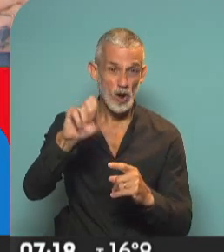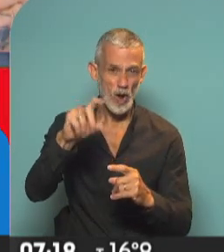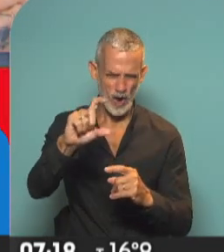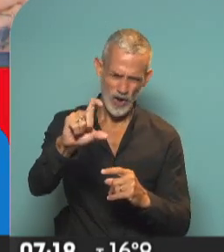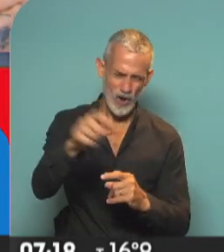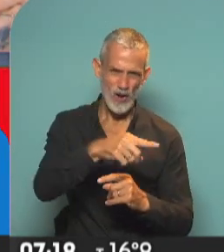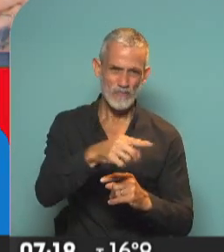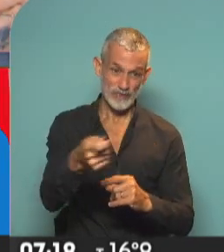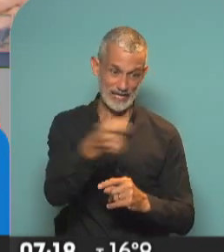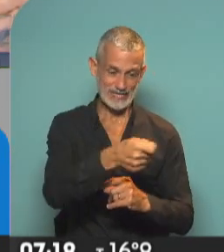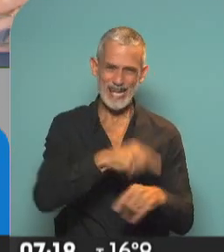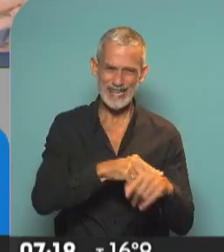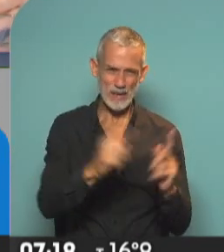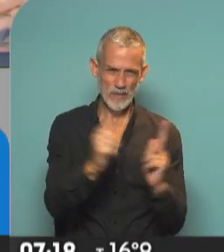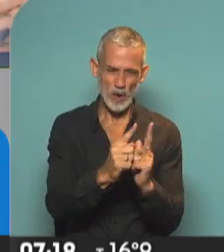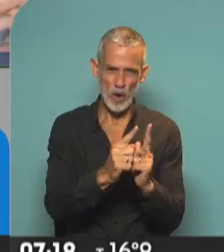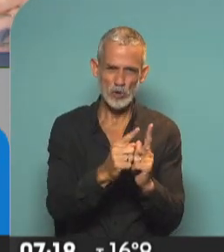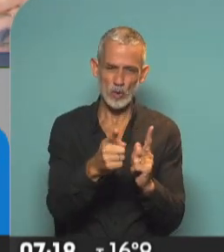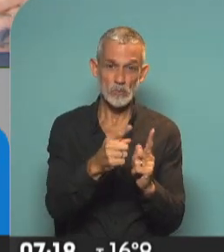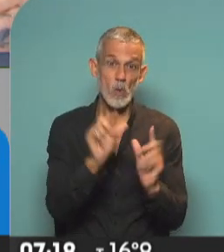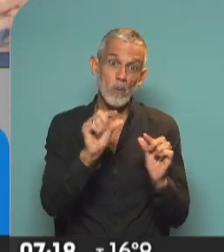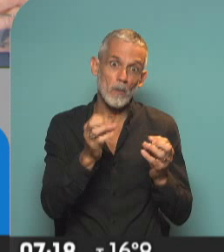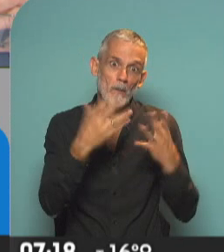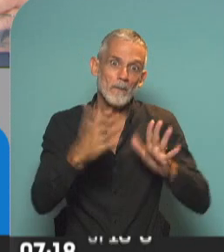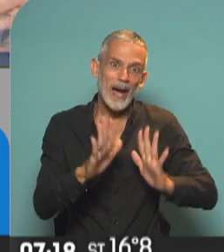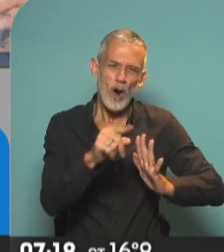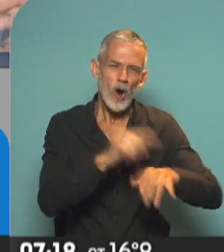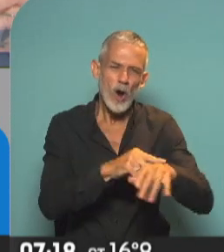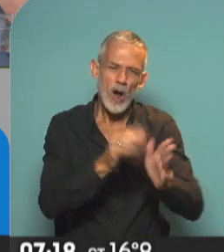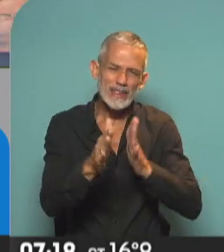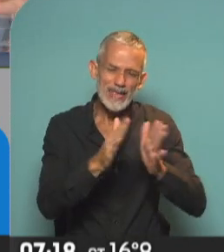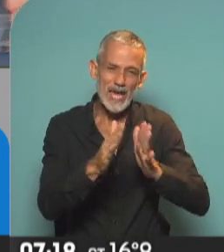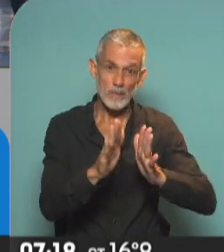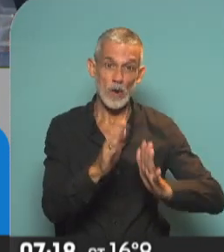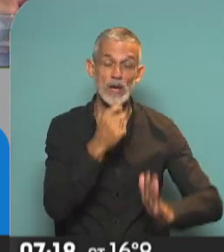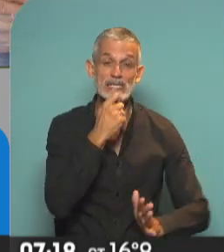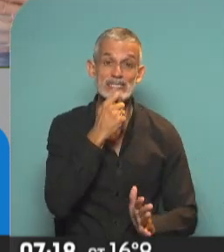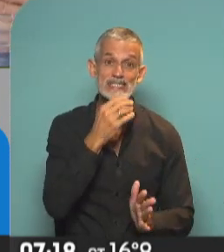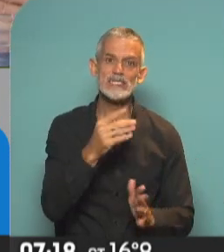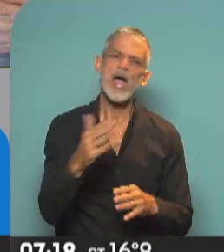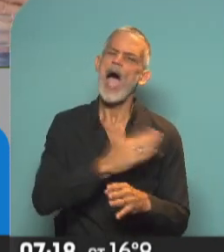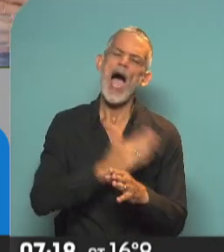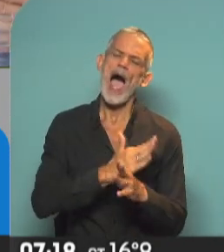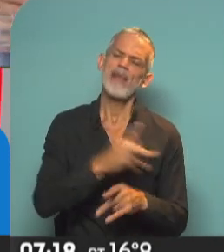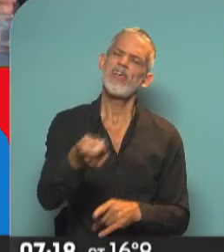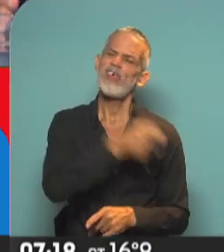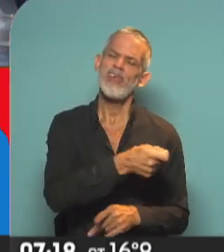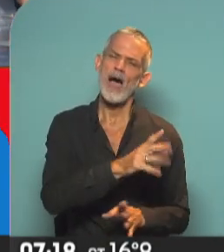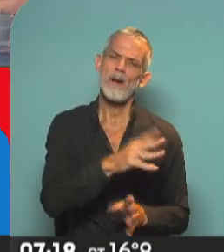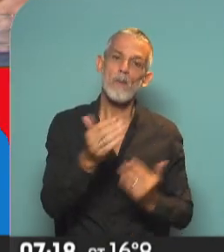fue suministrada al paciente había causado una mejora, con lo cual el argumento es, si se lo hubieran aplicado